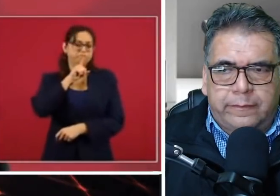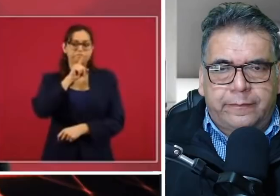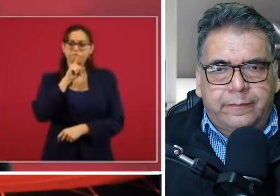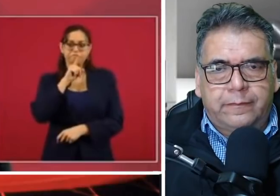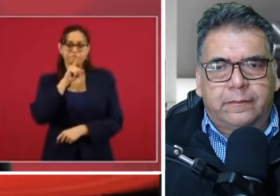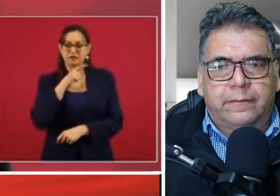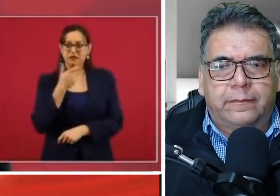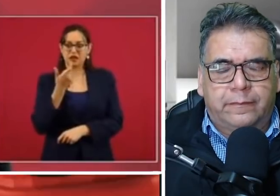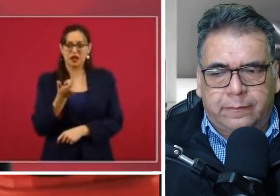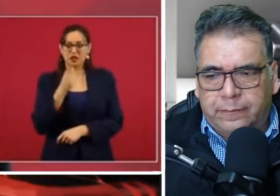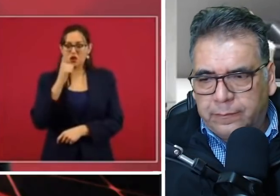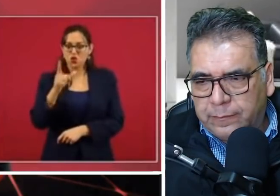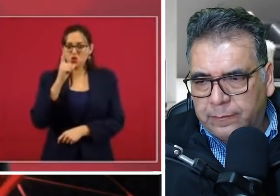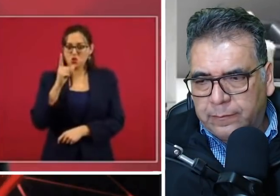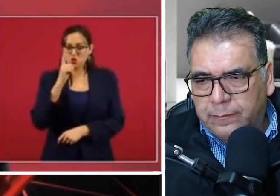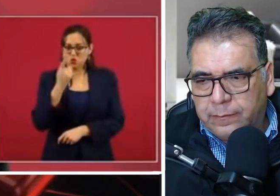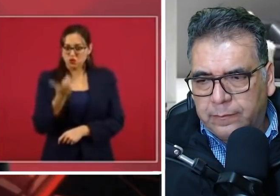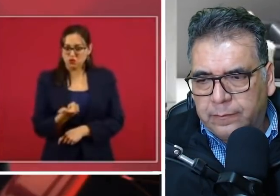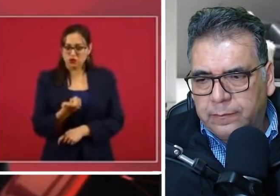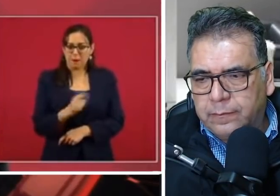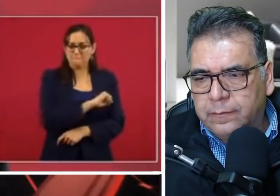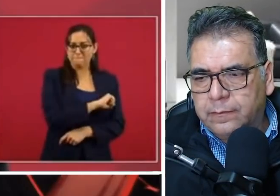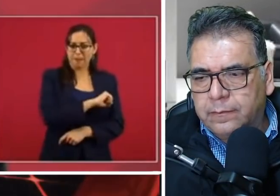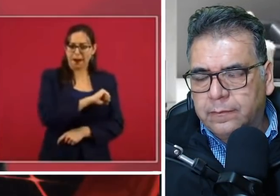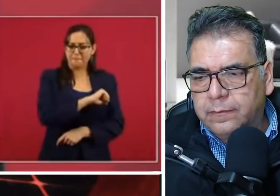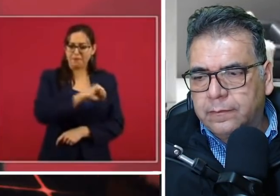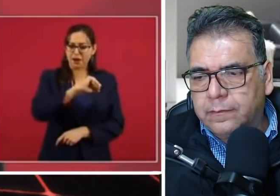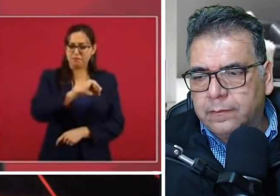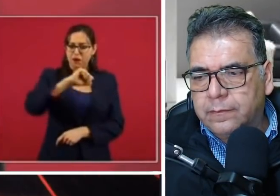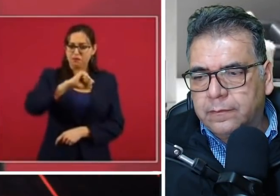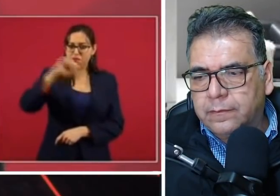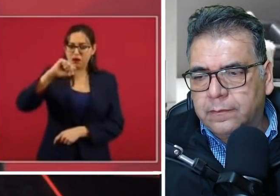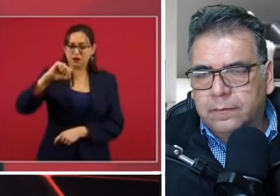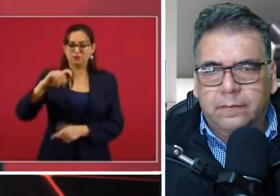aumentaba y aumentaba el precio de la luz.